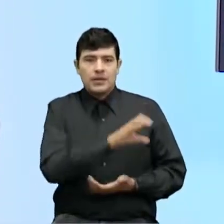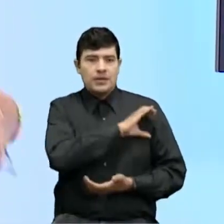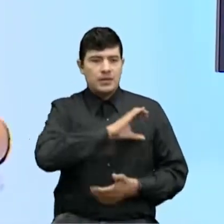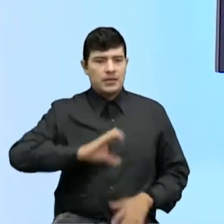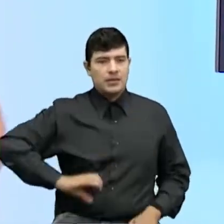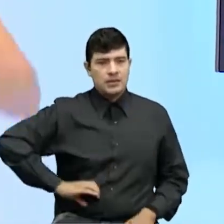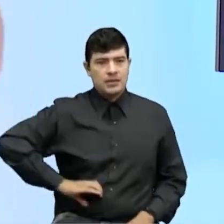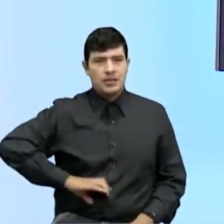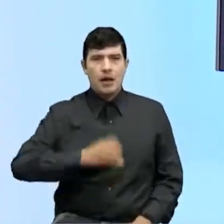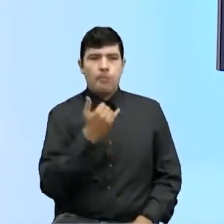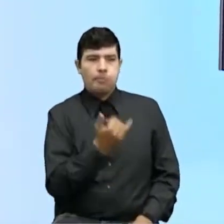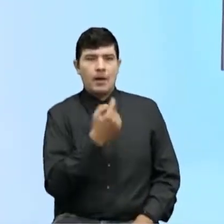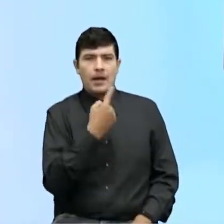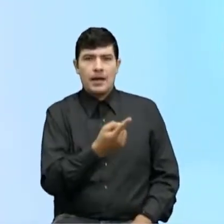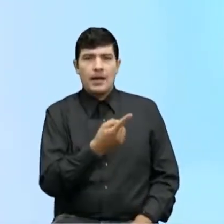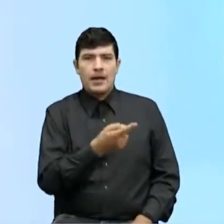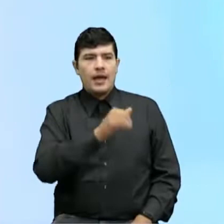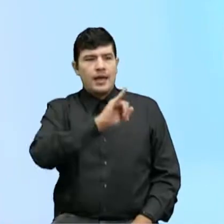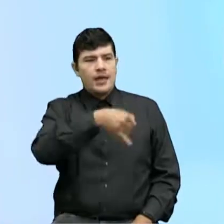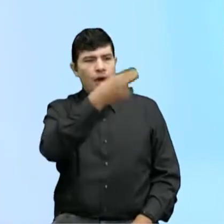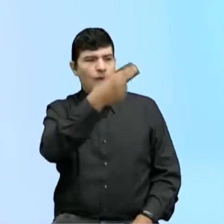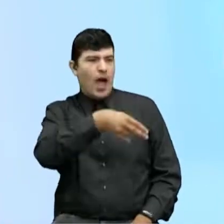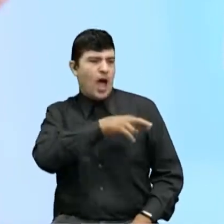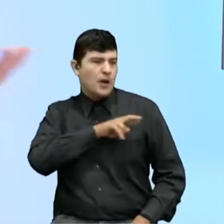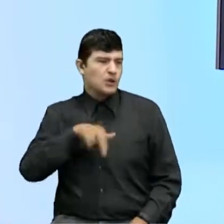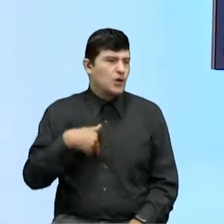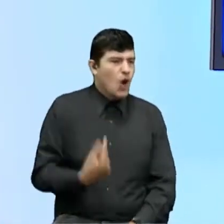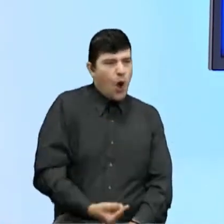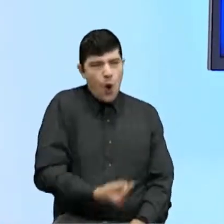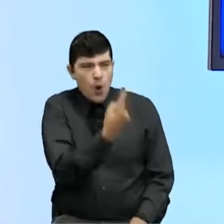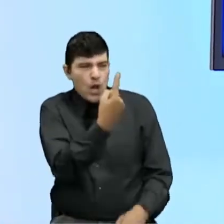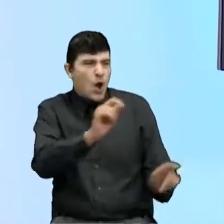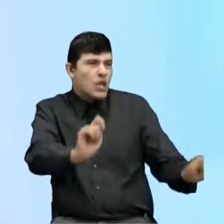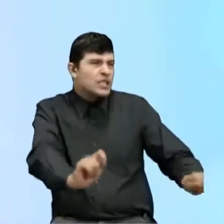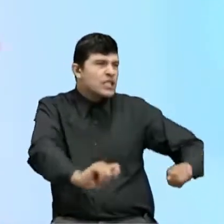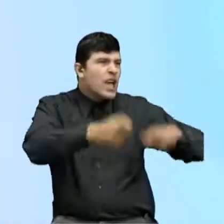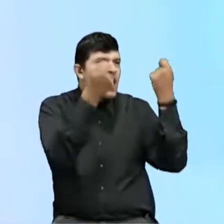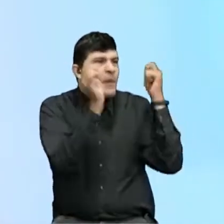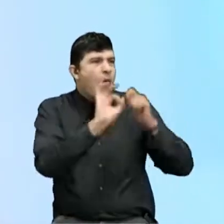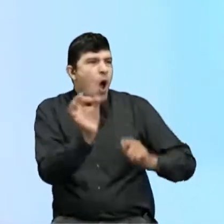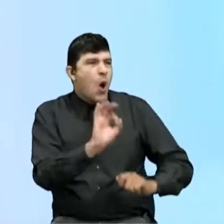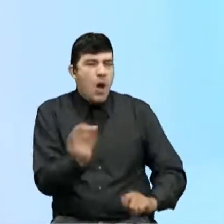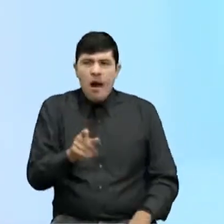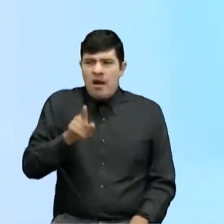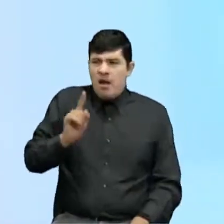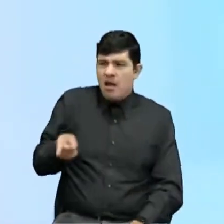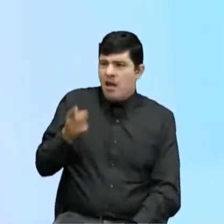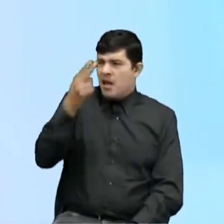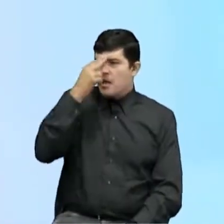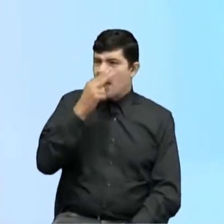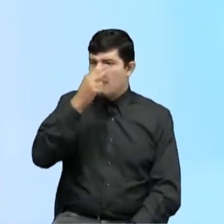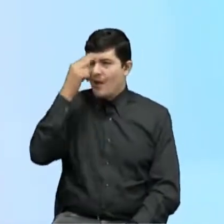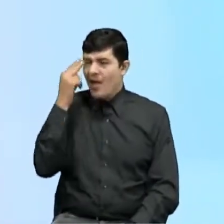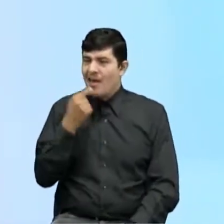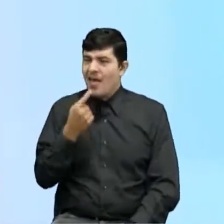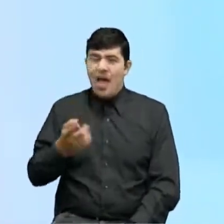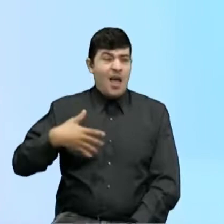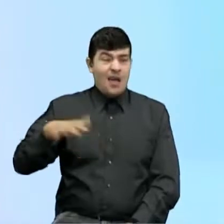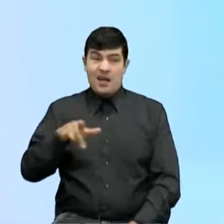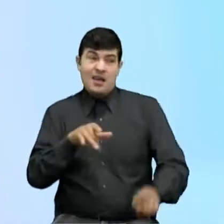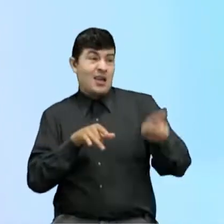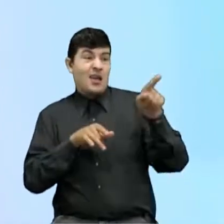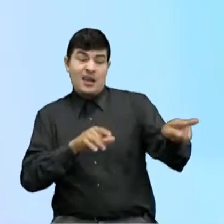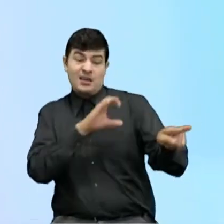entonces dicen: no, es que nosotros somos los únicos que nos vamos a salvar. O cuando los católicos dicen: no, es que esos